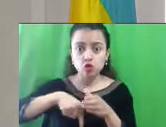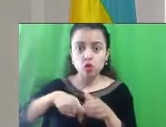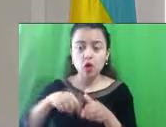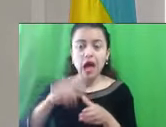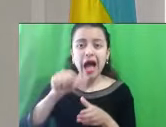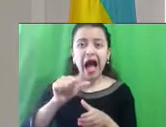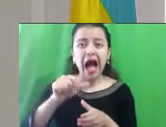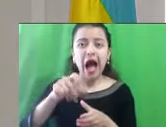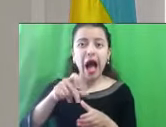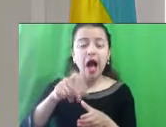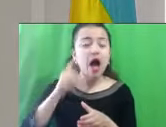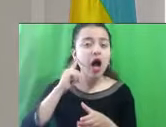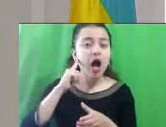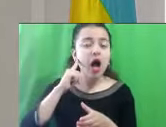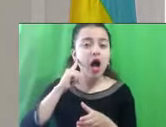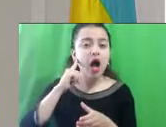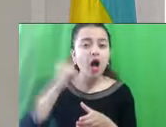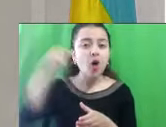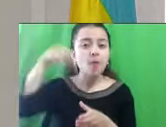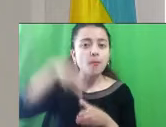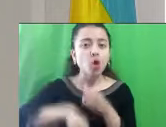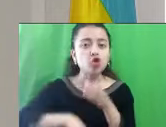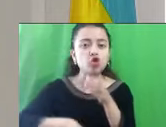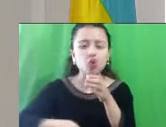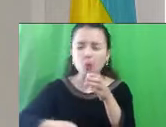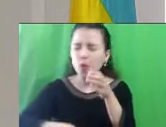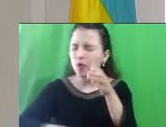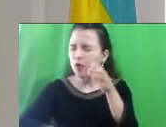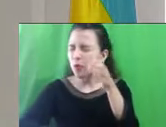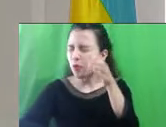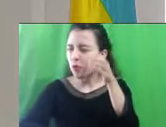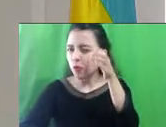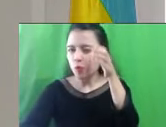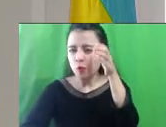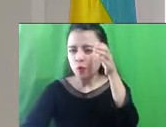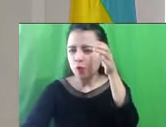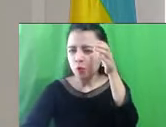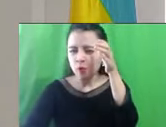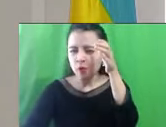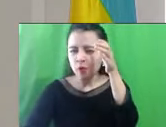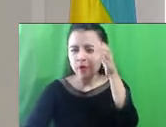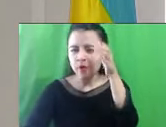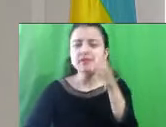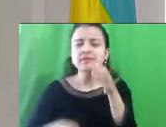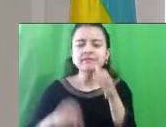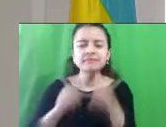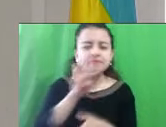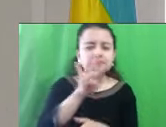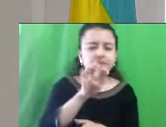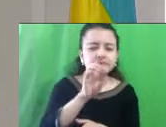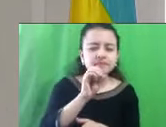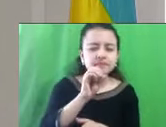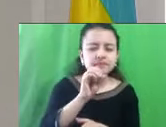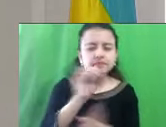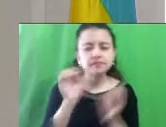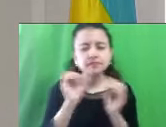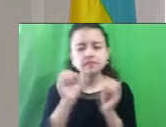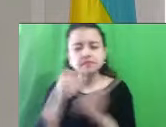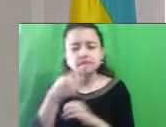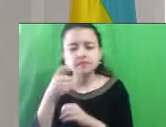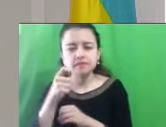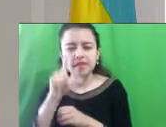un pozo profundo que en la actualidad suministra entre 90 y 100 litros por segundo y que permite que Facatativá